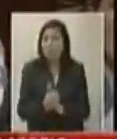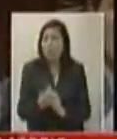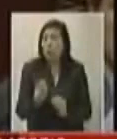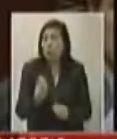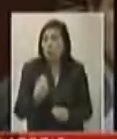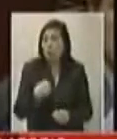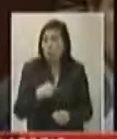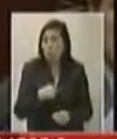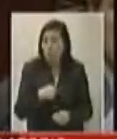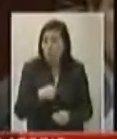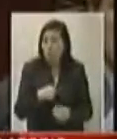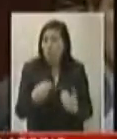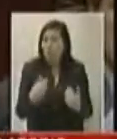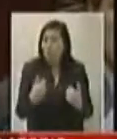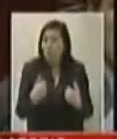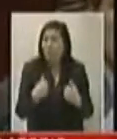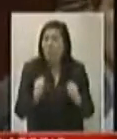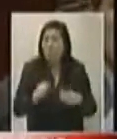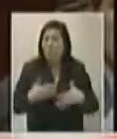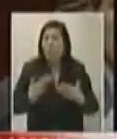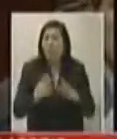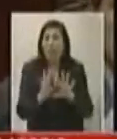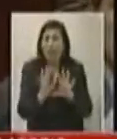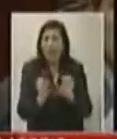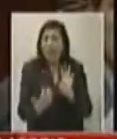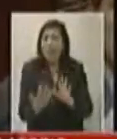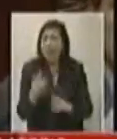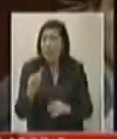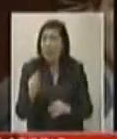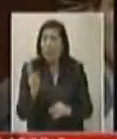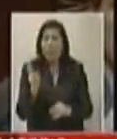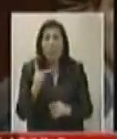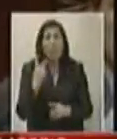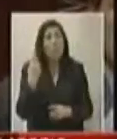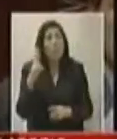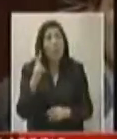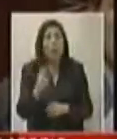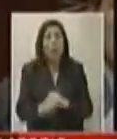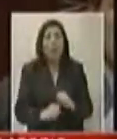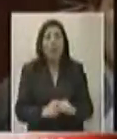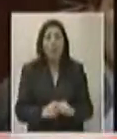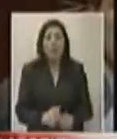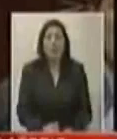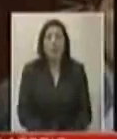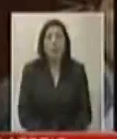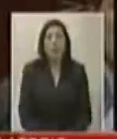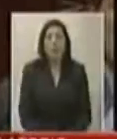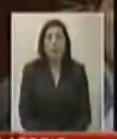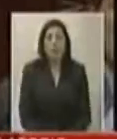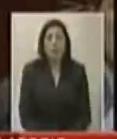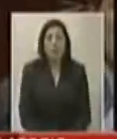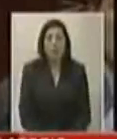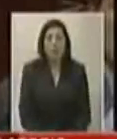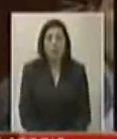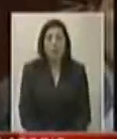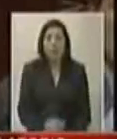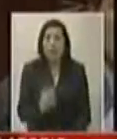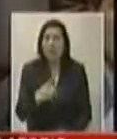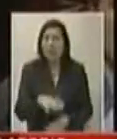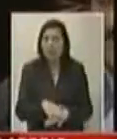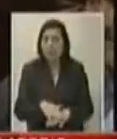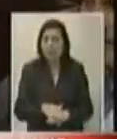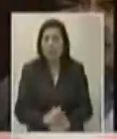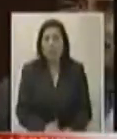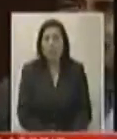nuestro apenas sí se pudo evaluar a 15.000 docentes por año? Le están pidiendo interrupción, congresista Fujimori. ¿Cómo va a ser para